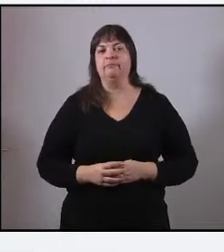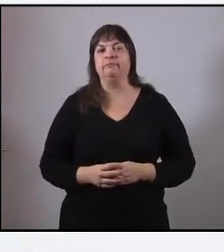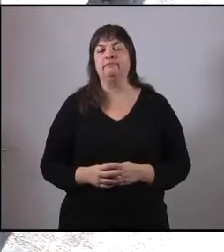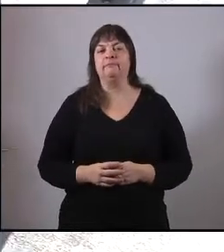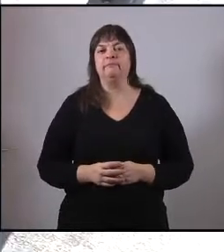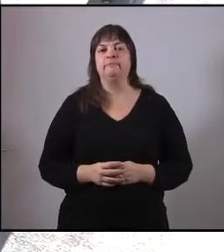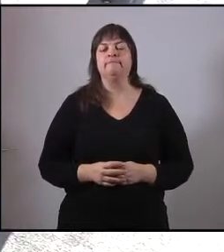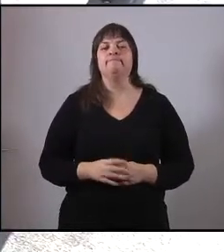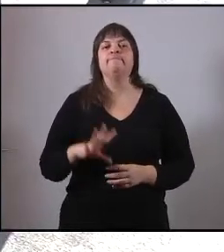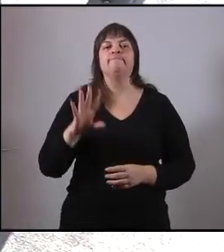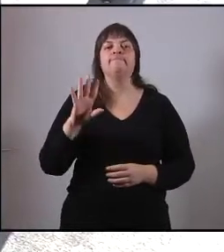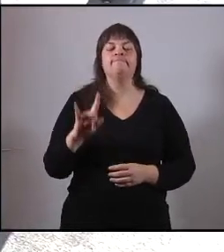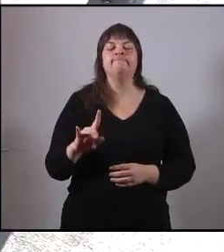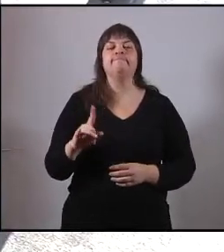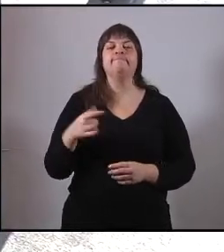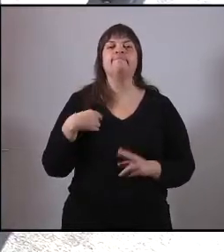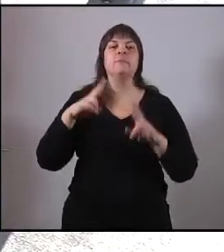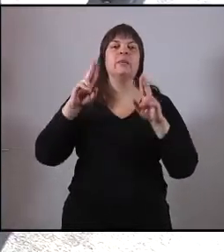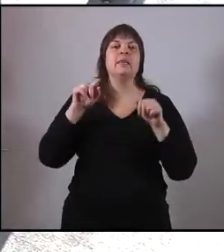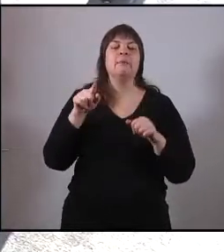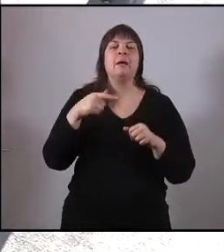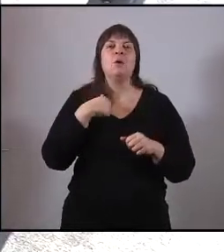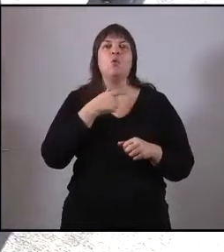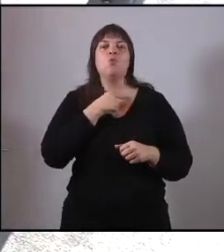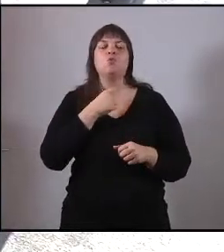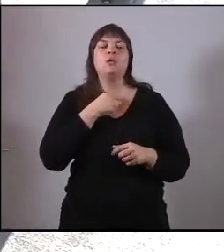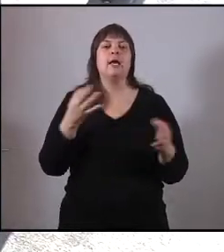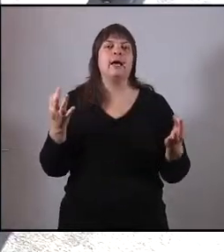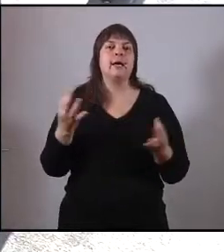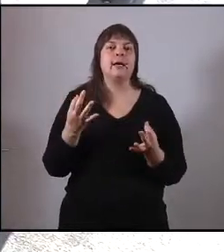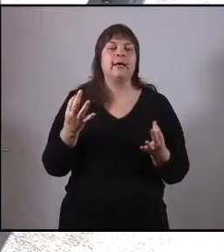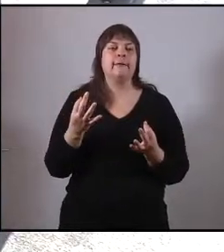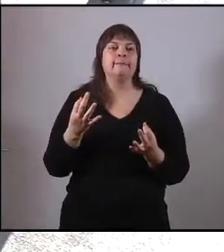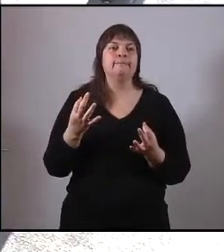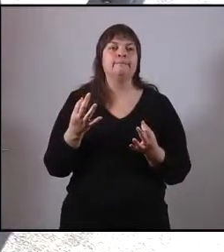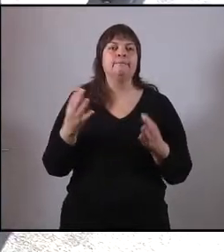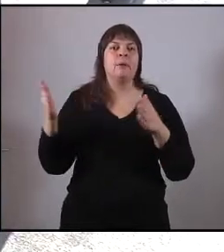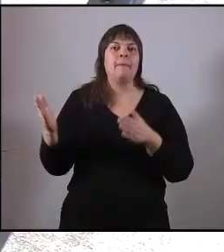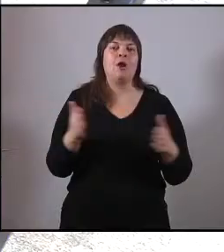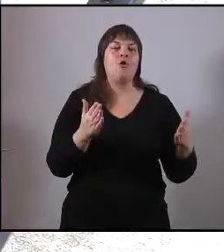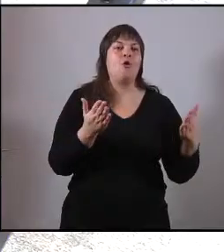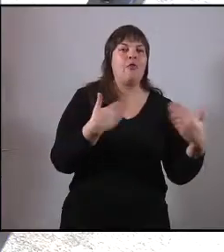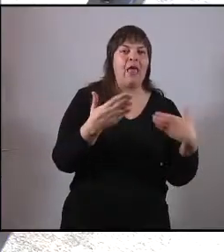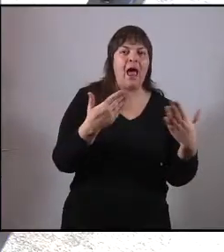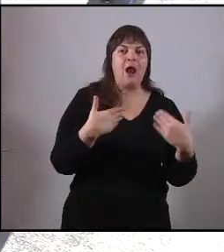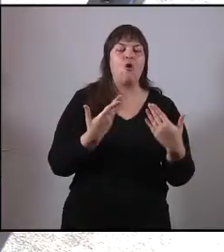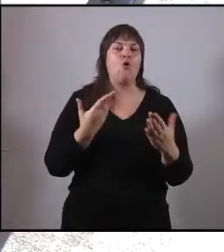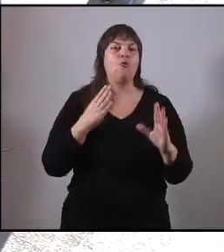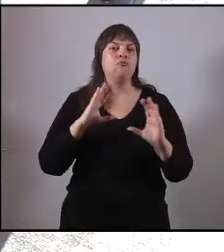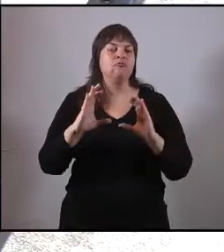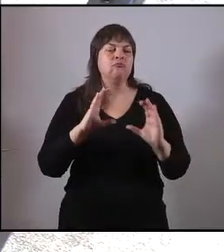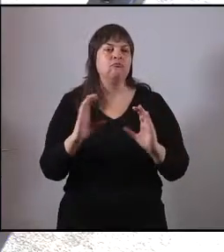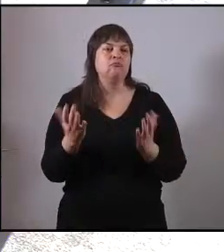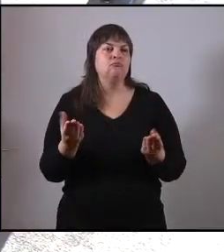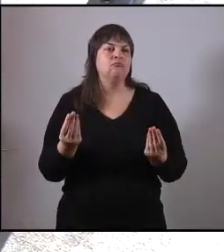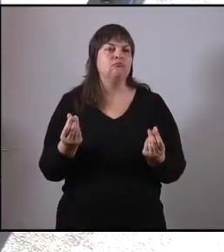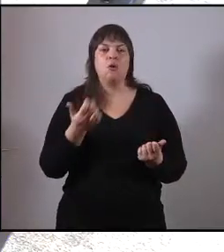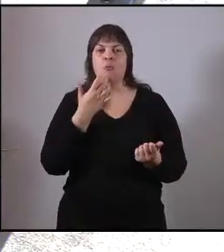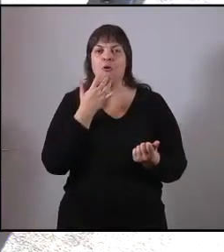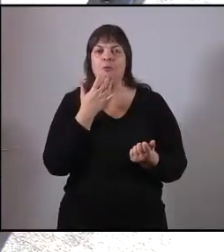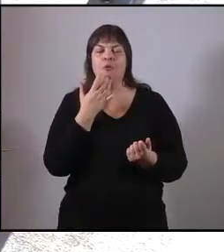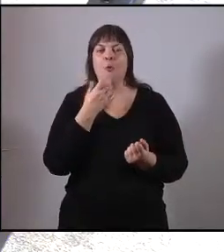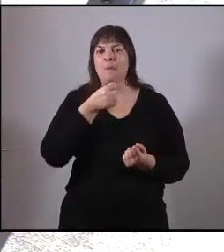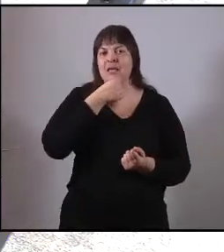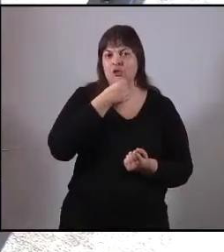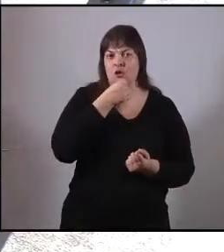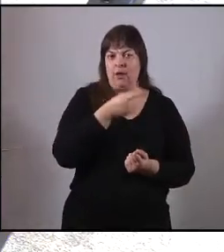Sí, al respecto me gustaría saber un poco cómo afrontan ese periodo de diálogo, esas conversaciones, por ejemplo, con el PSOE,